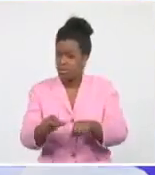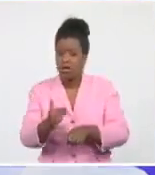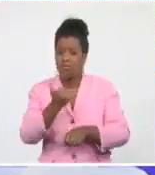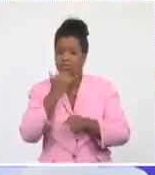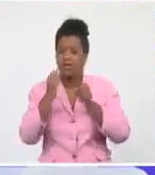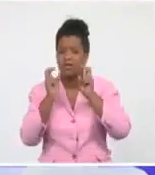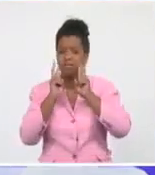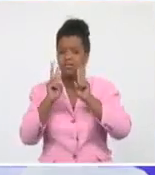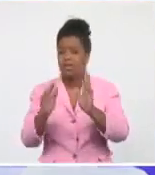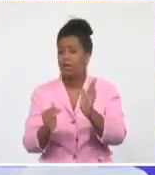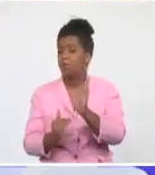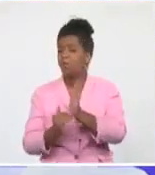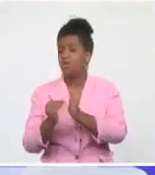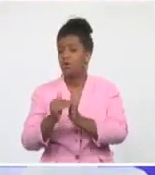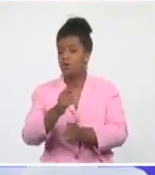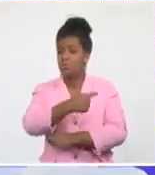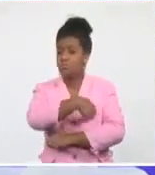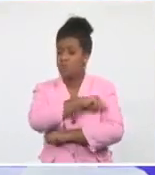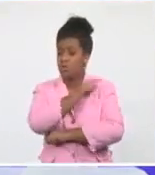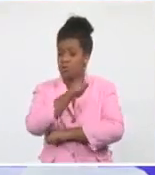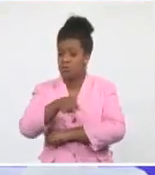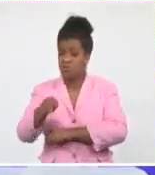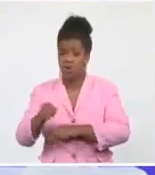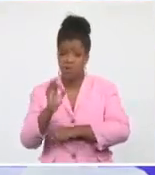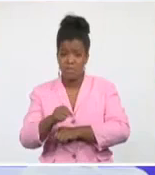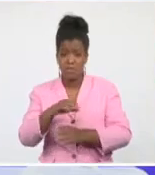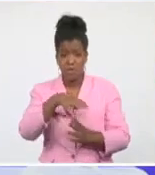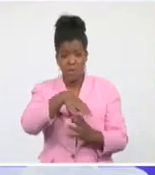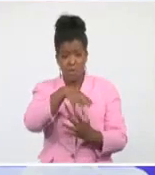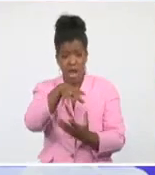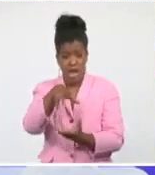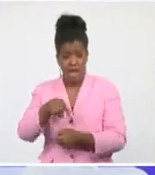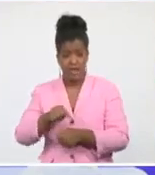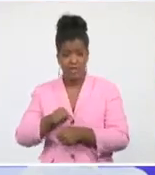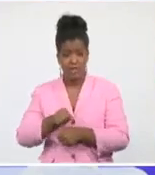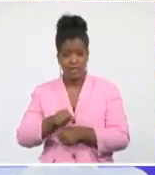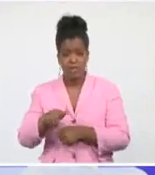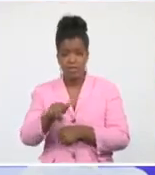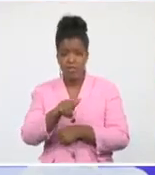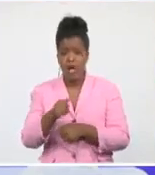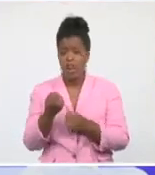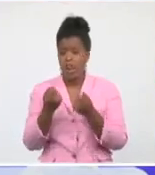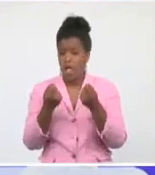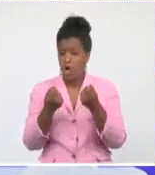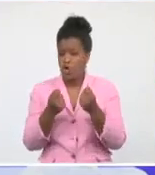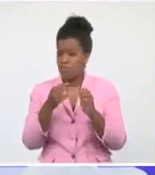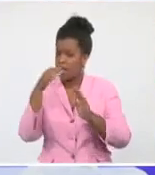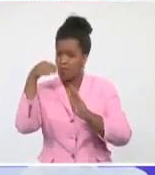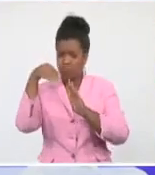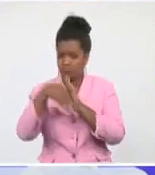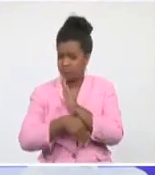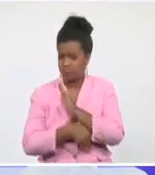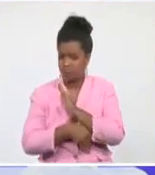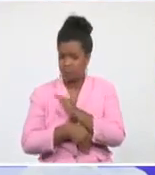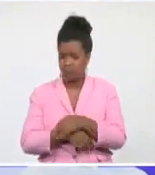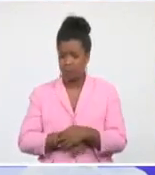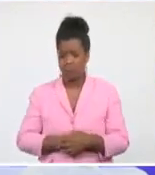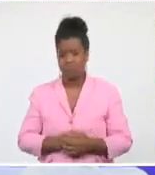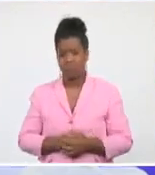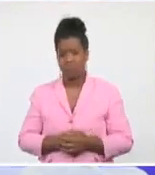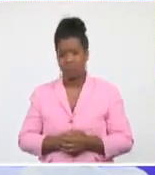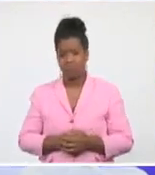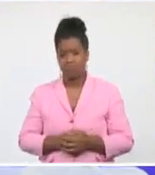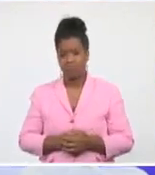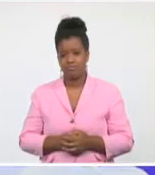de millones de seres humanos en el planeta y provocado la peor caída de la economía en 9 décadas. En